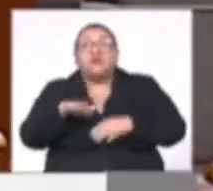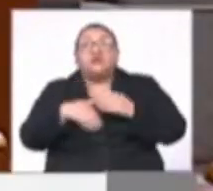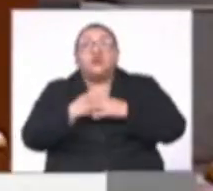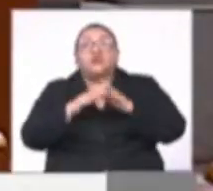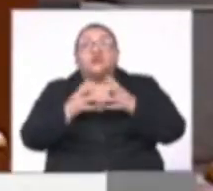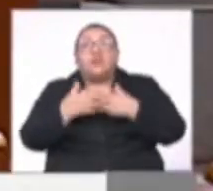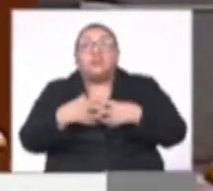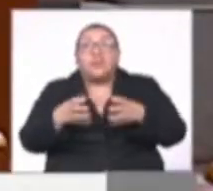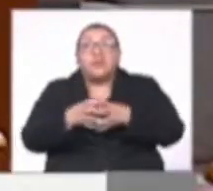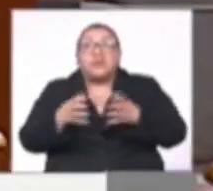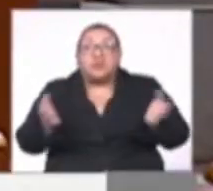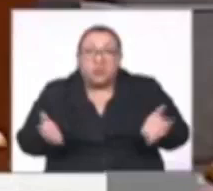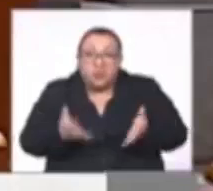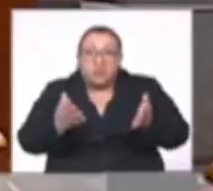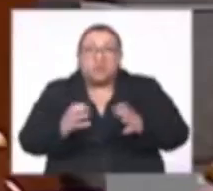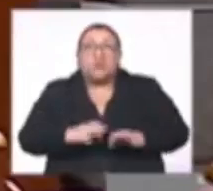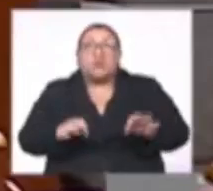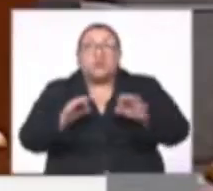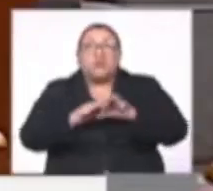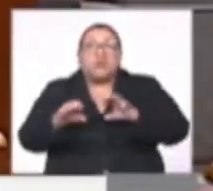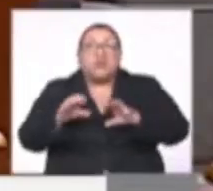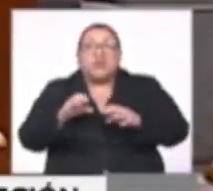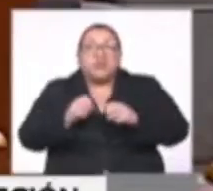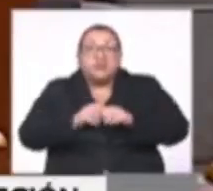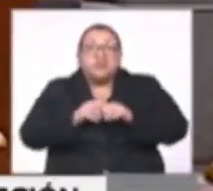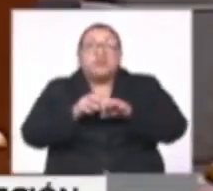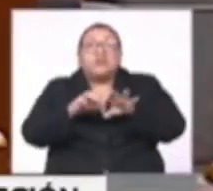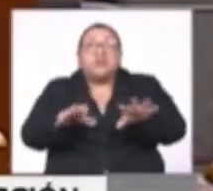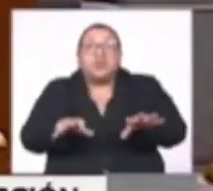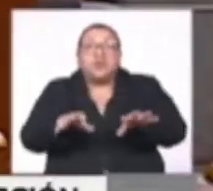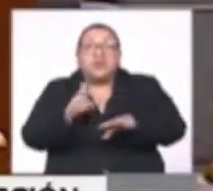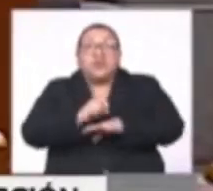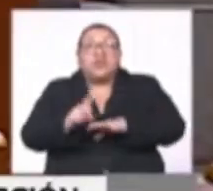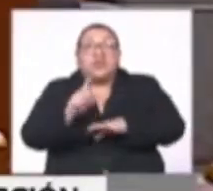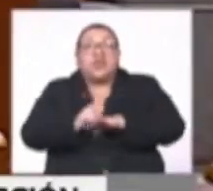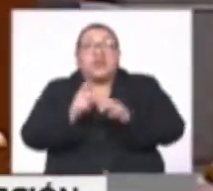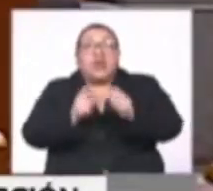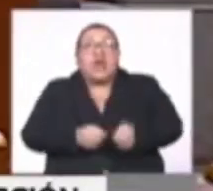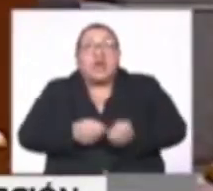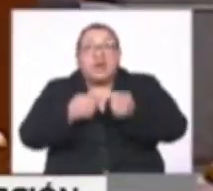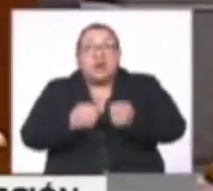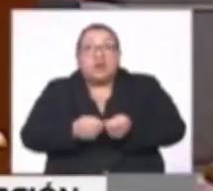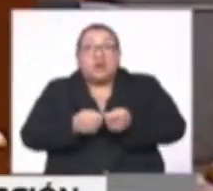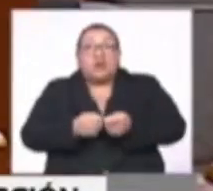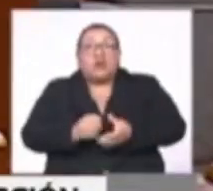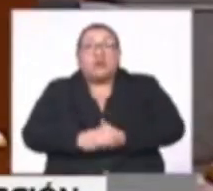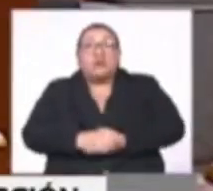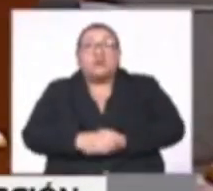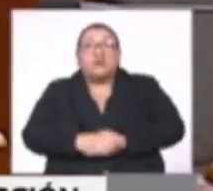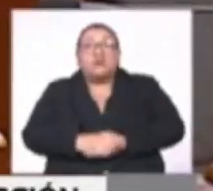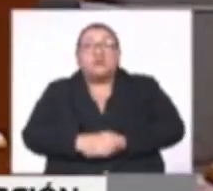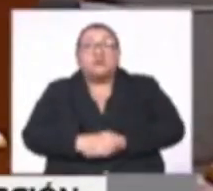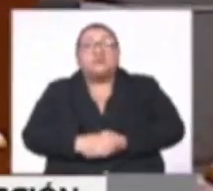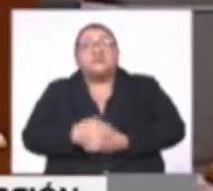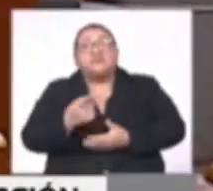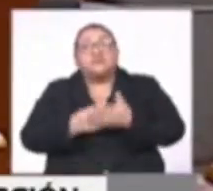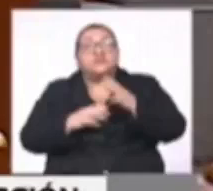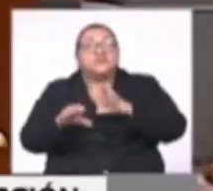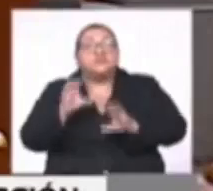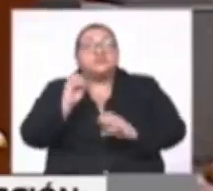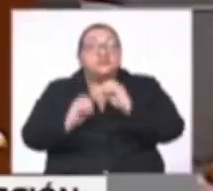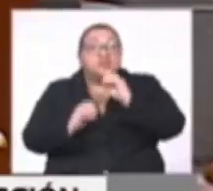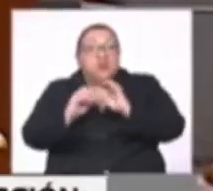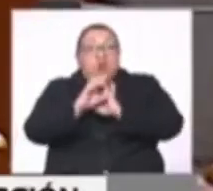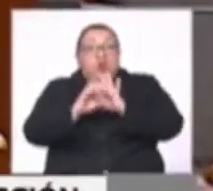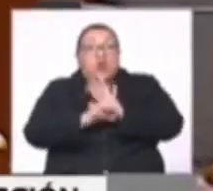industrialización, promoviendo que se generen nuevos espacios de desarrollo agrícola, si bien realiza modificaciones al